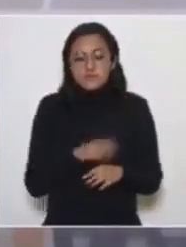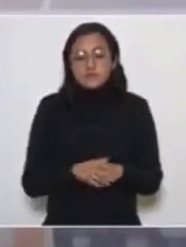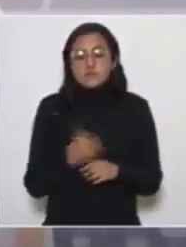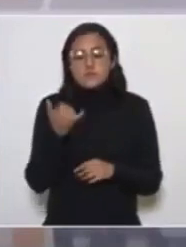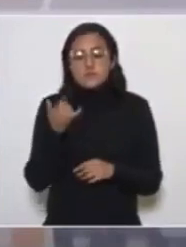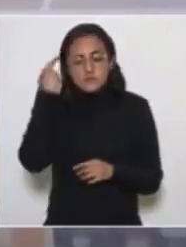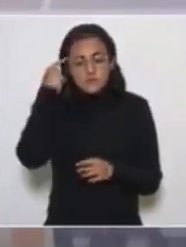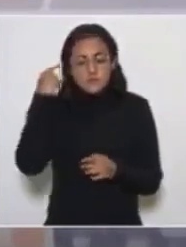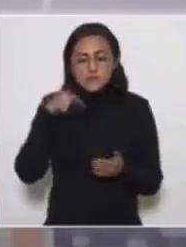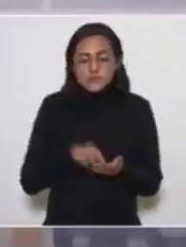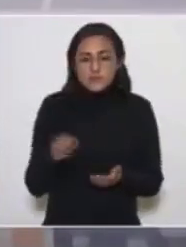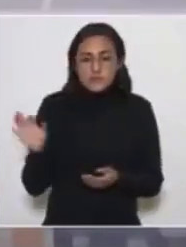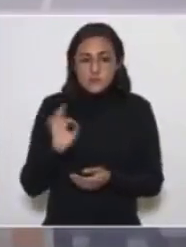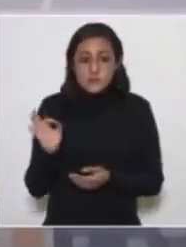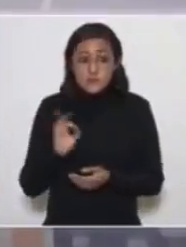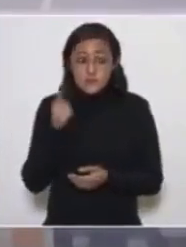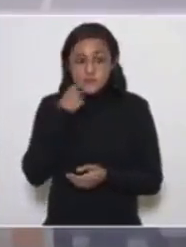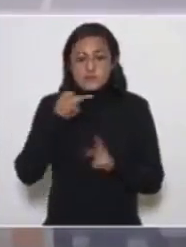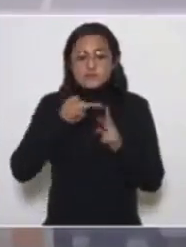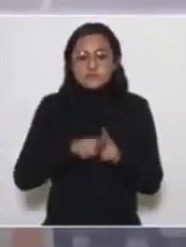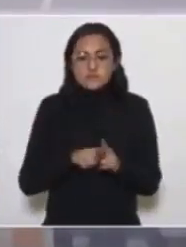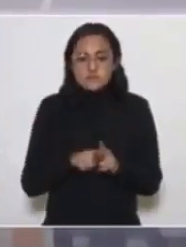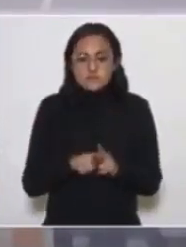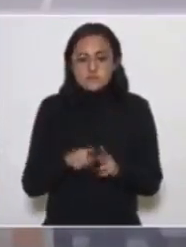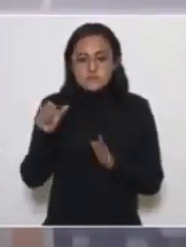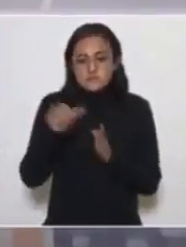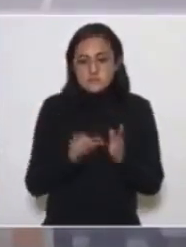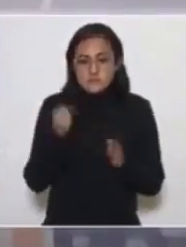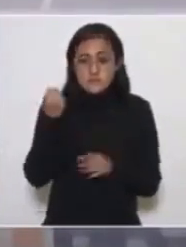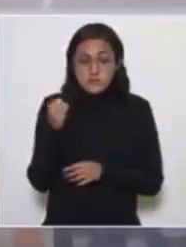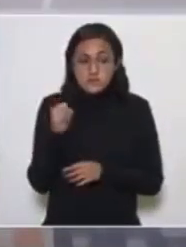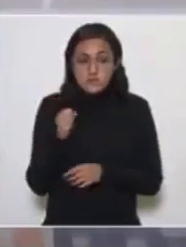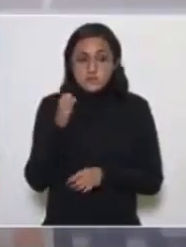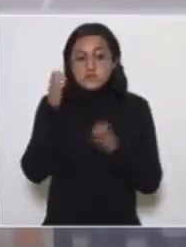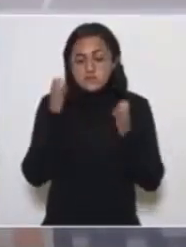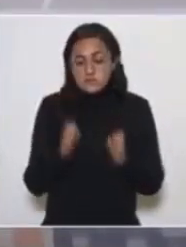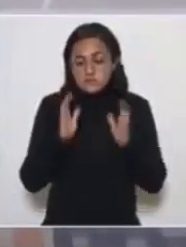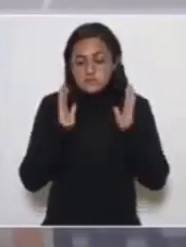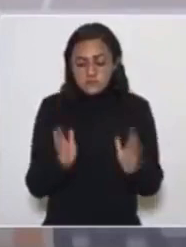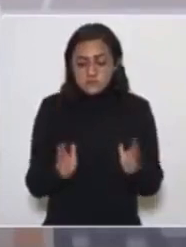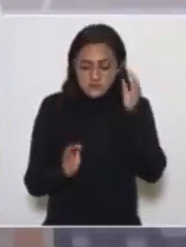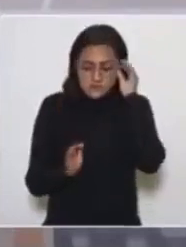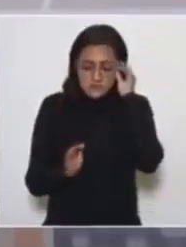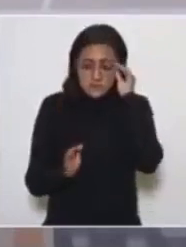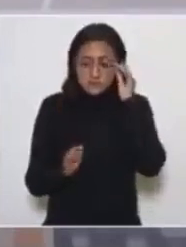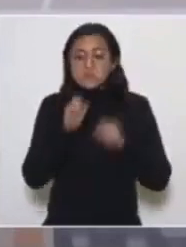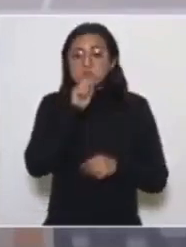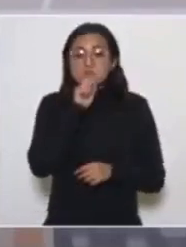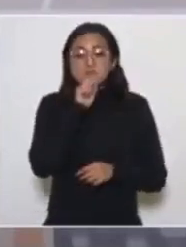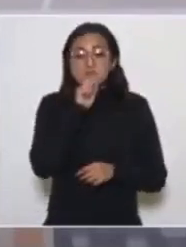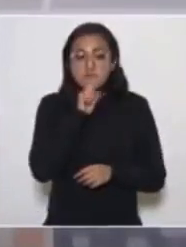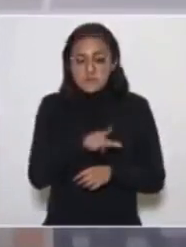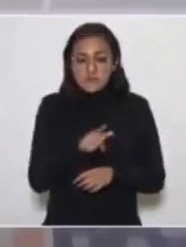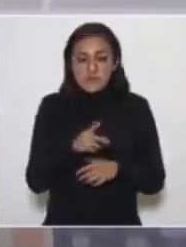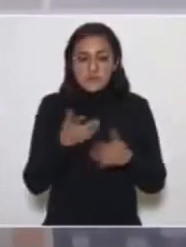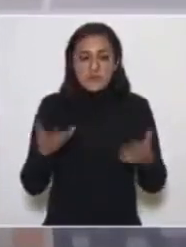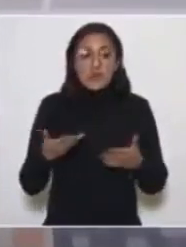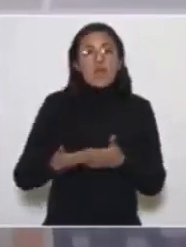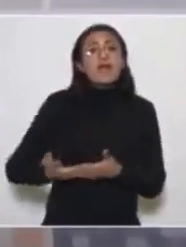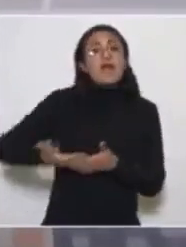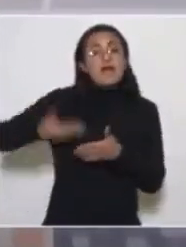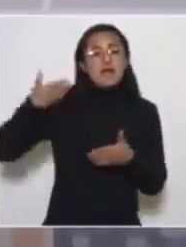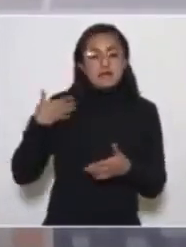y creemos que para inicios del mes de septiembre vamos a estar en la misma línea de antes